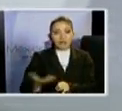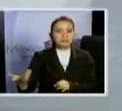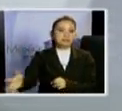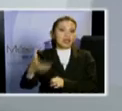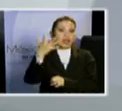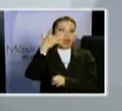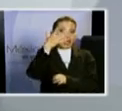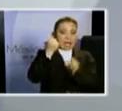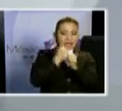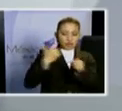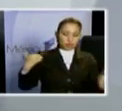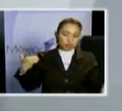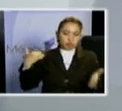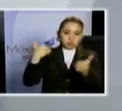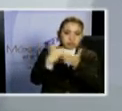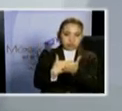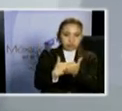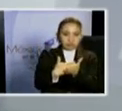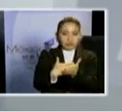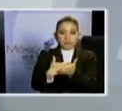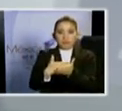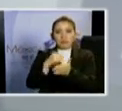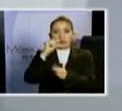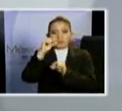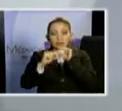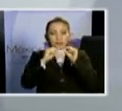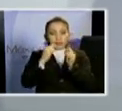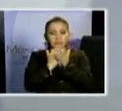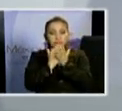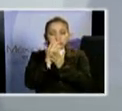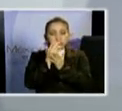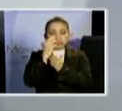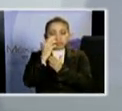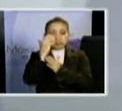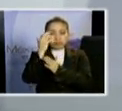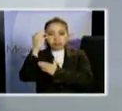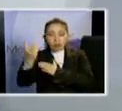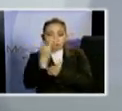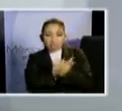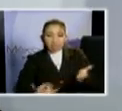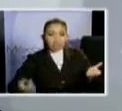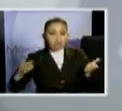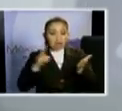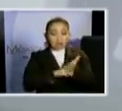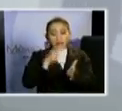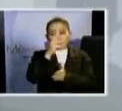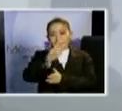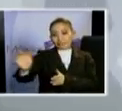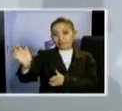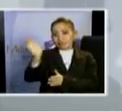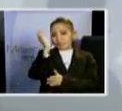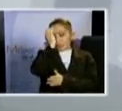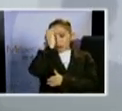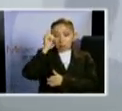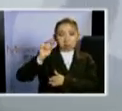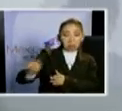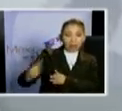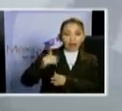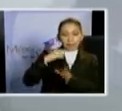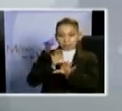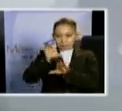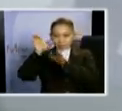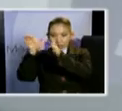Durante los últimos años se ha acrecentado el doble reconocimiento de que, por